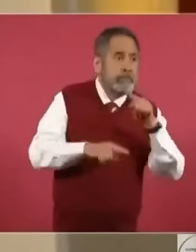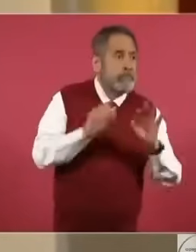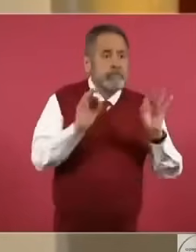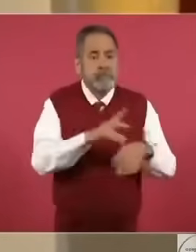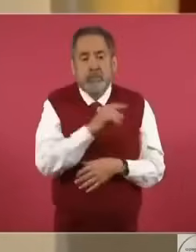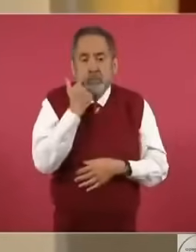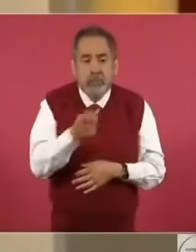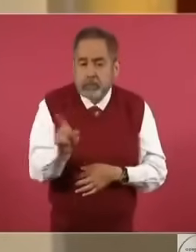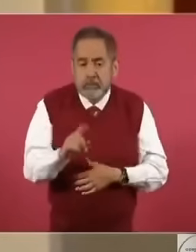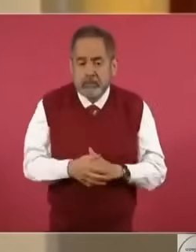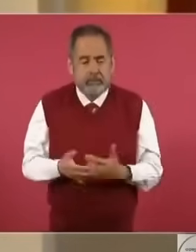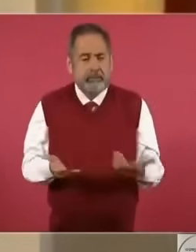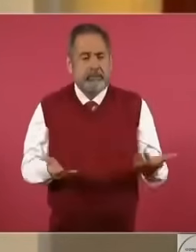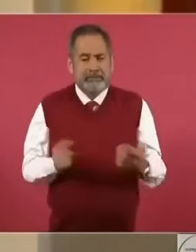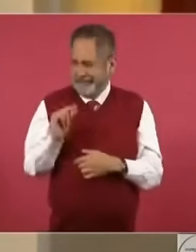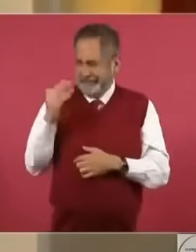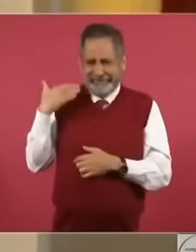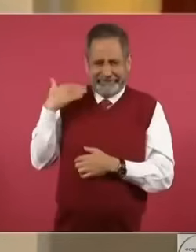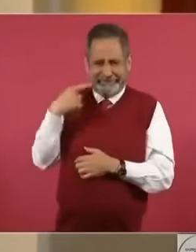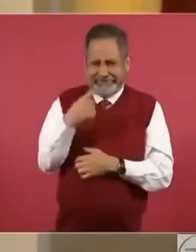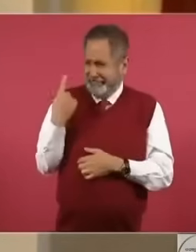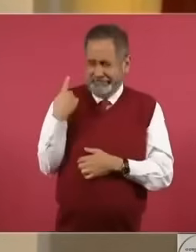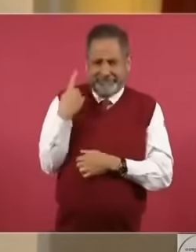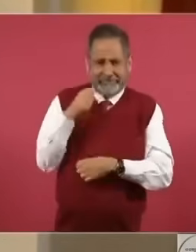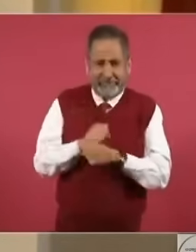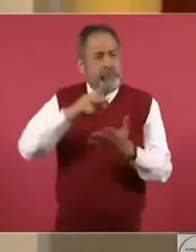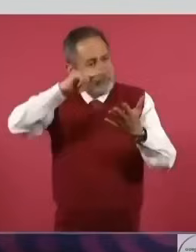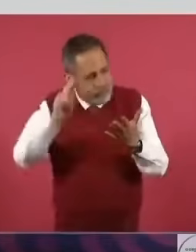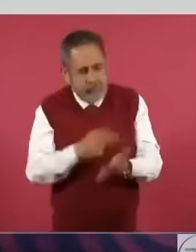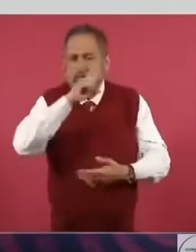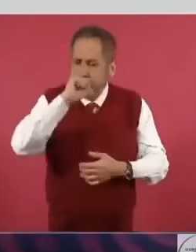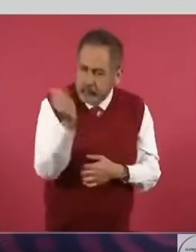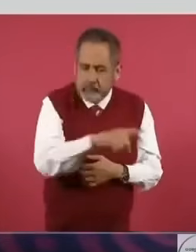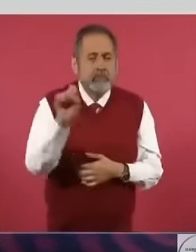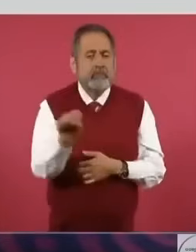Está el caso reciente del fin de semana, otro sabadazo,